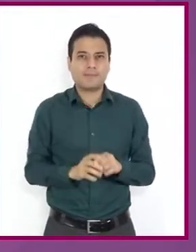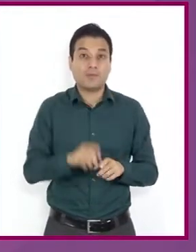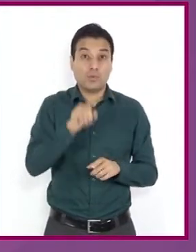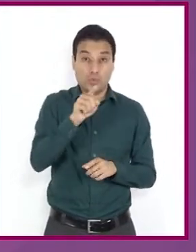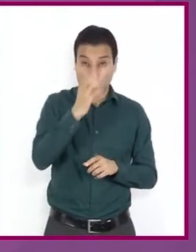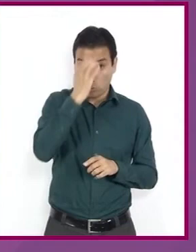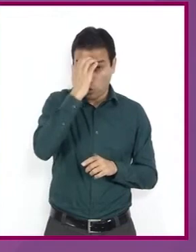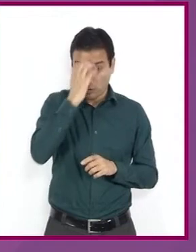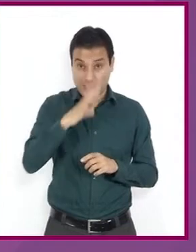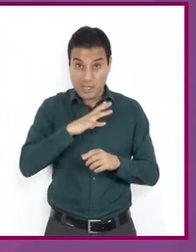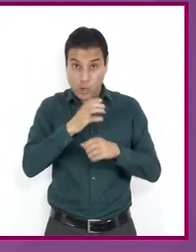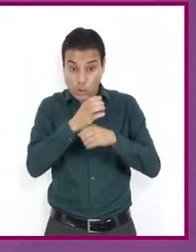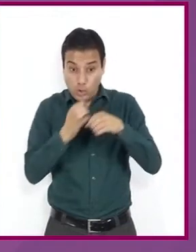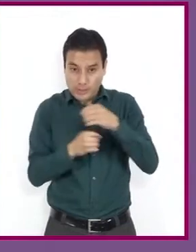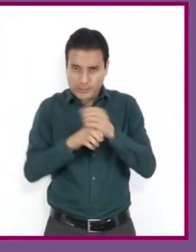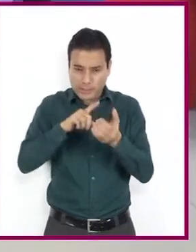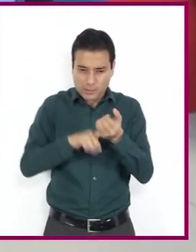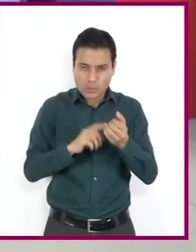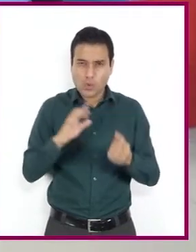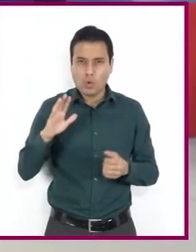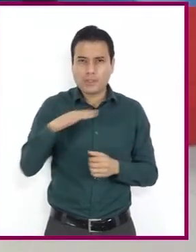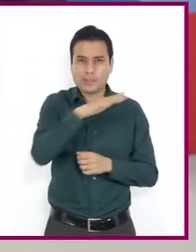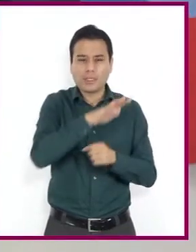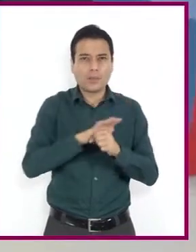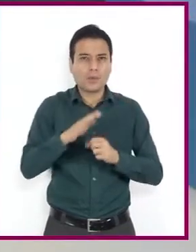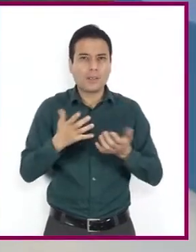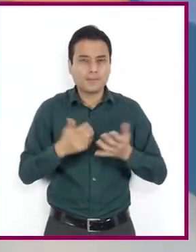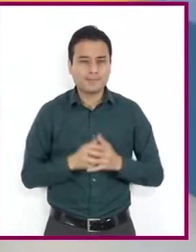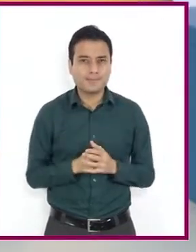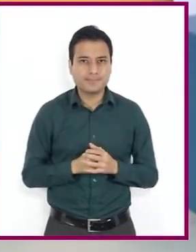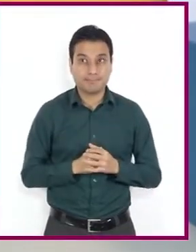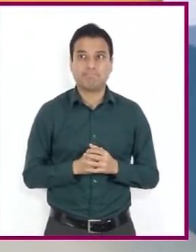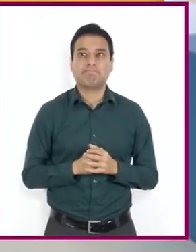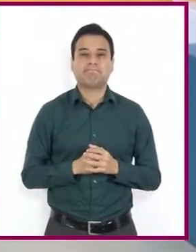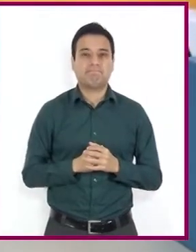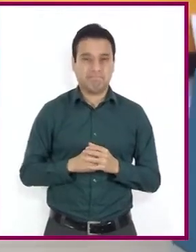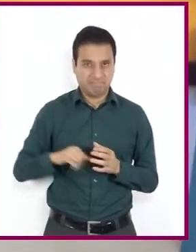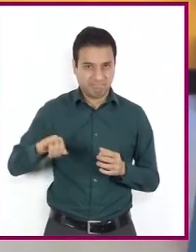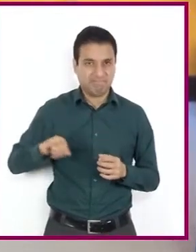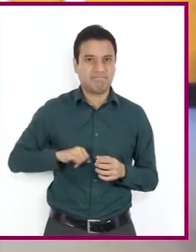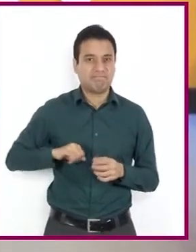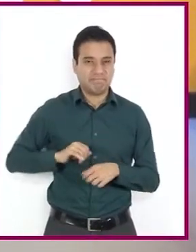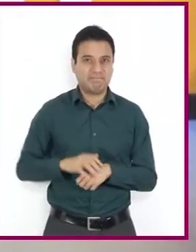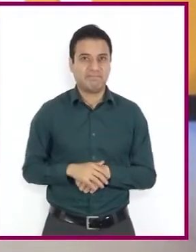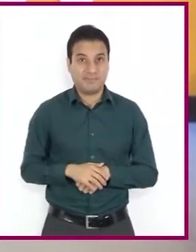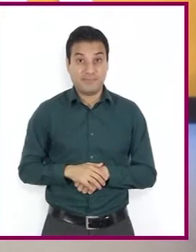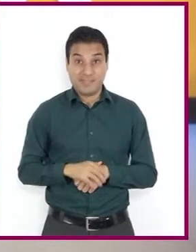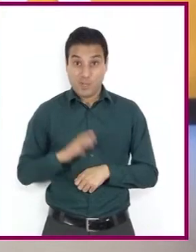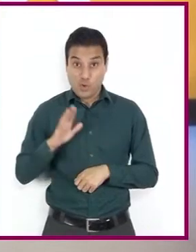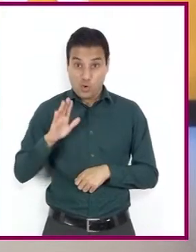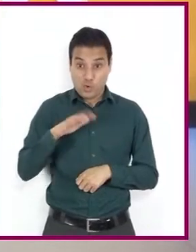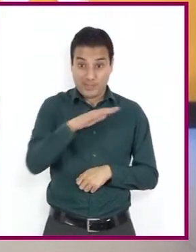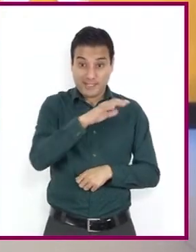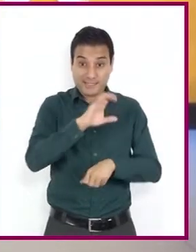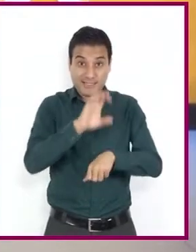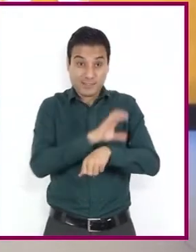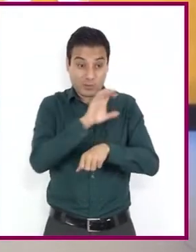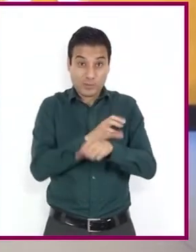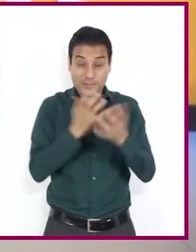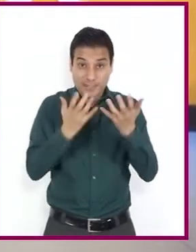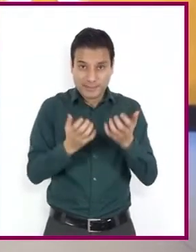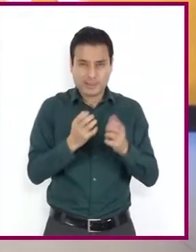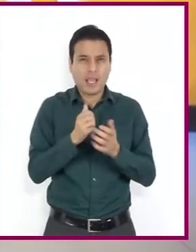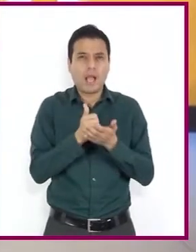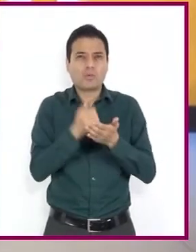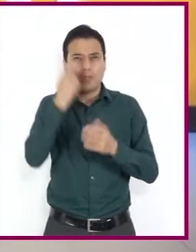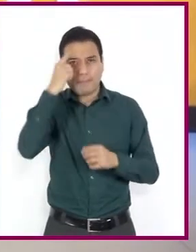se utilicen con ondas electromagnéticas? Es claro que las ondas electromagnéticas, como los rayos X, han permitido